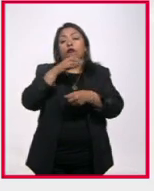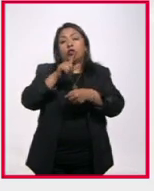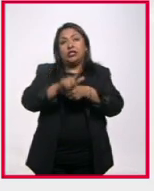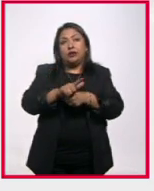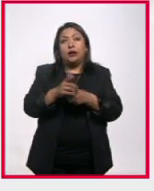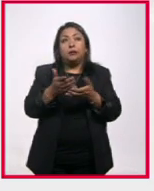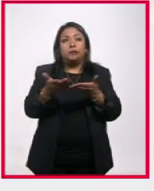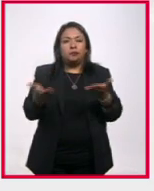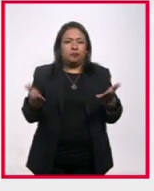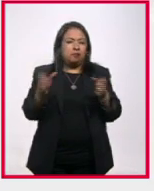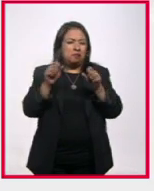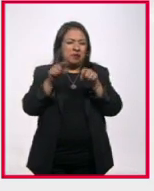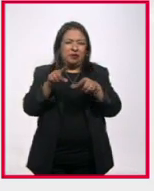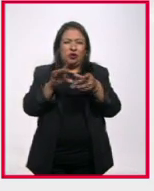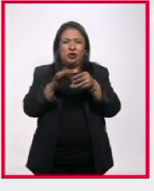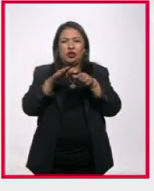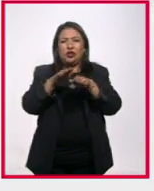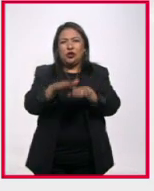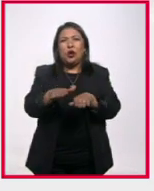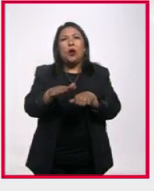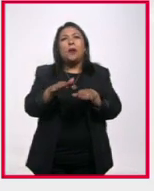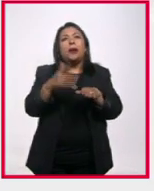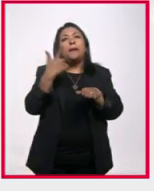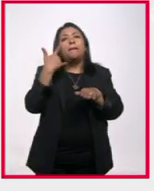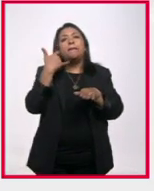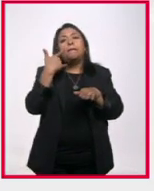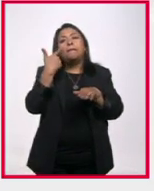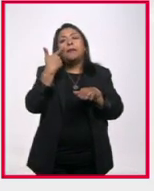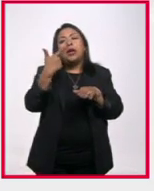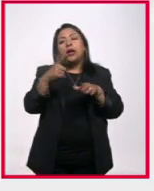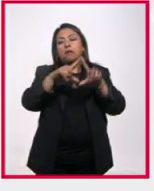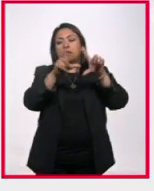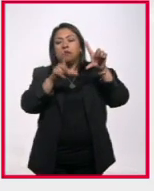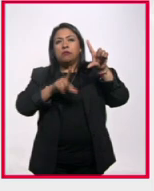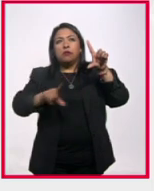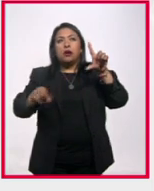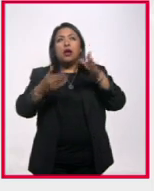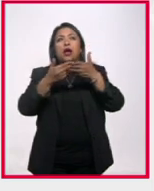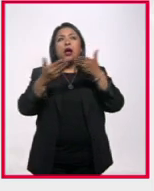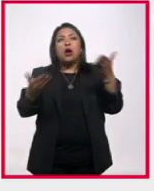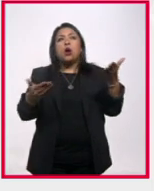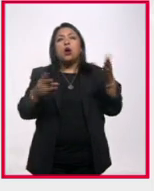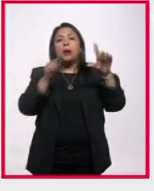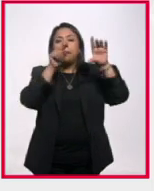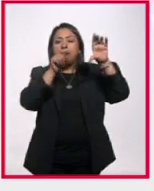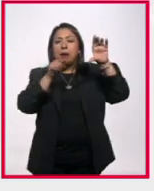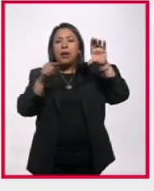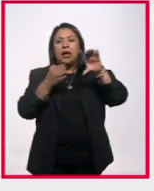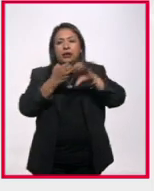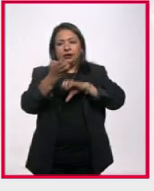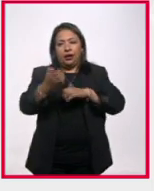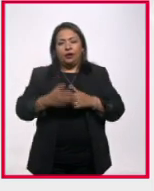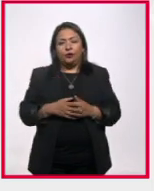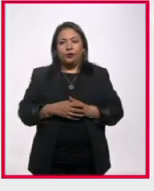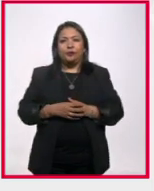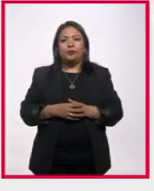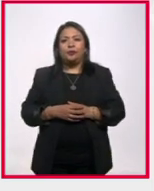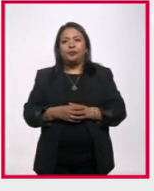festival. Pues ya que estamos hablando de este recorrido tangencial del país. Vamos a otras latitudes, ¿por qué no?